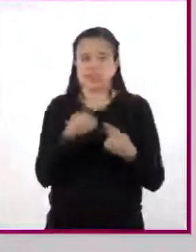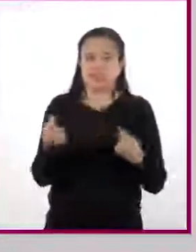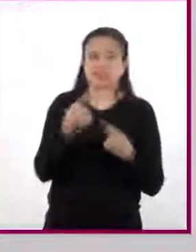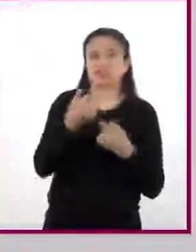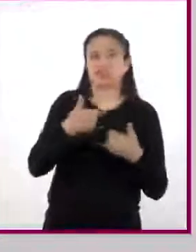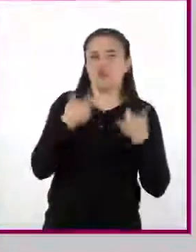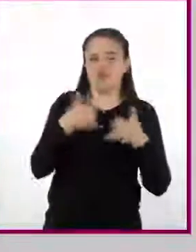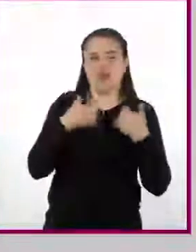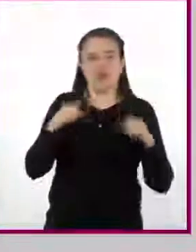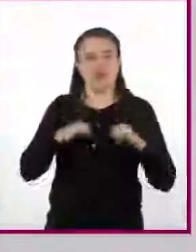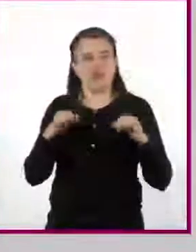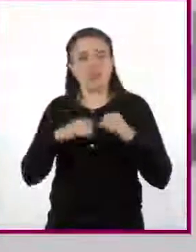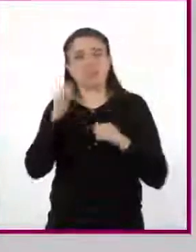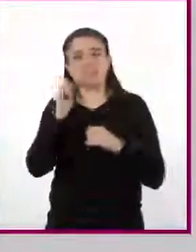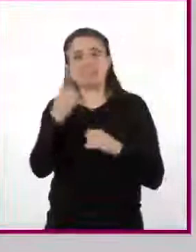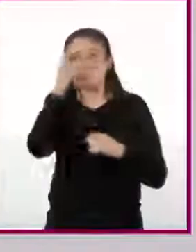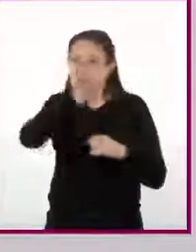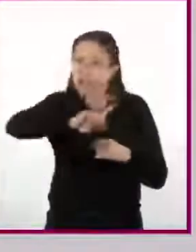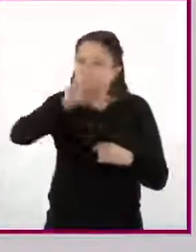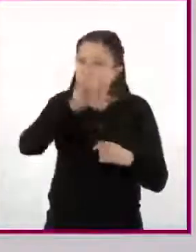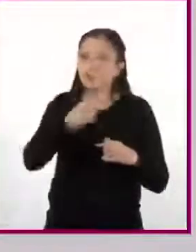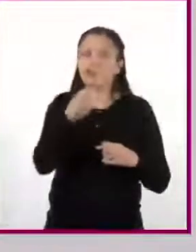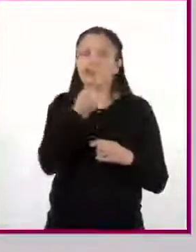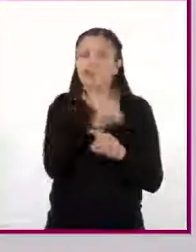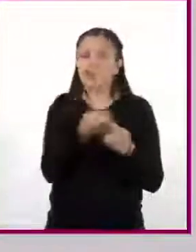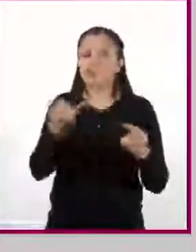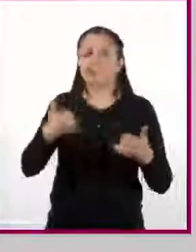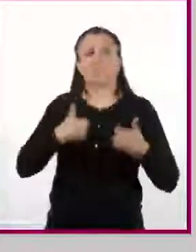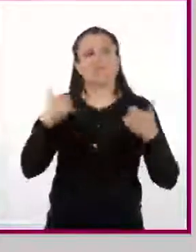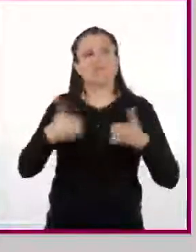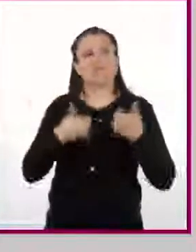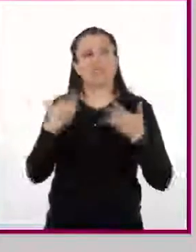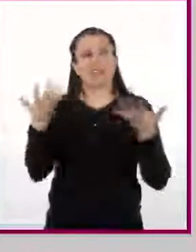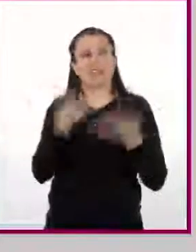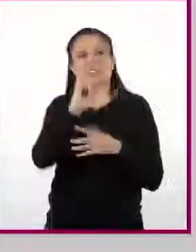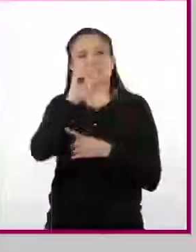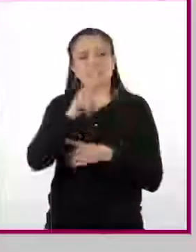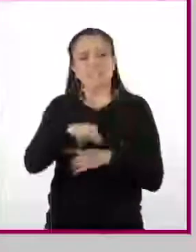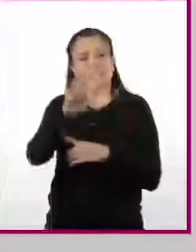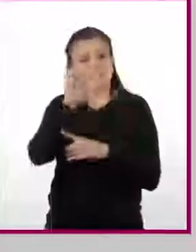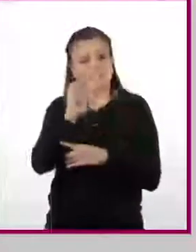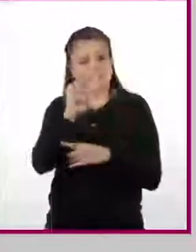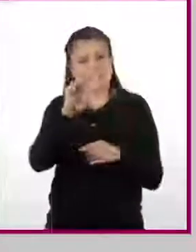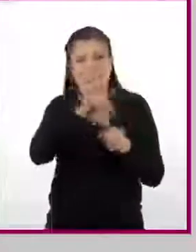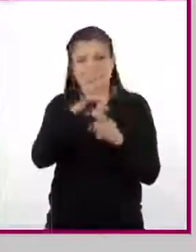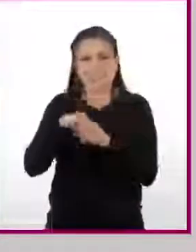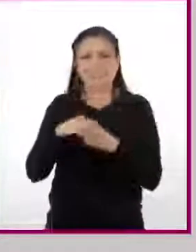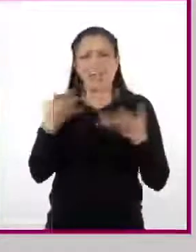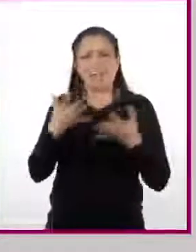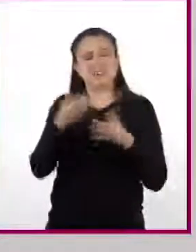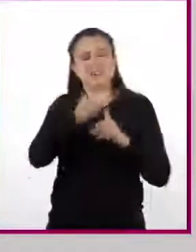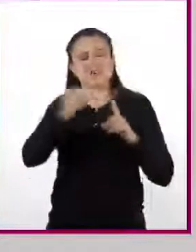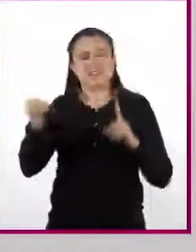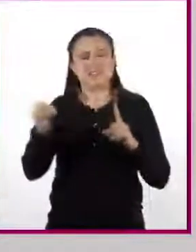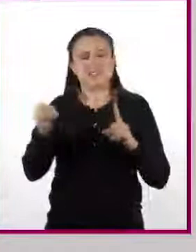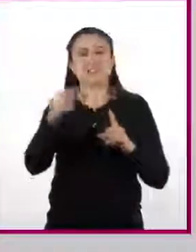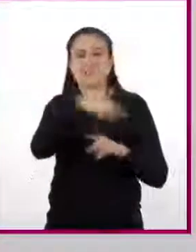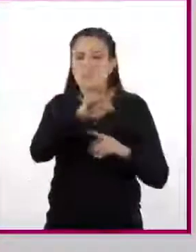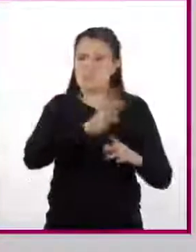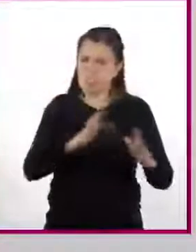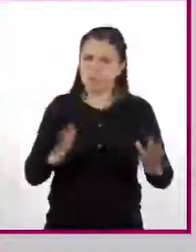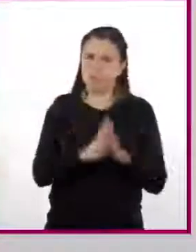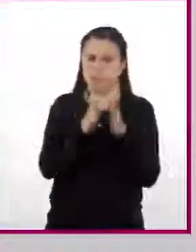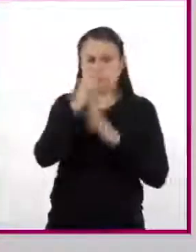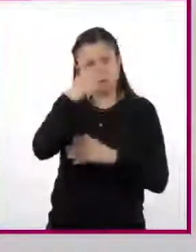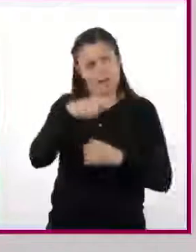los niños es la Consulta Infantil y Juvenil, organizada por el Instituto Nacional Electoral, que es un espacio